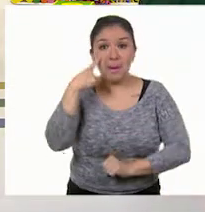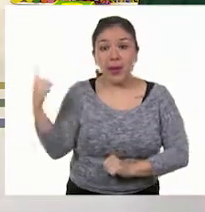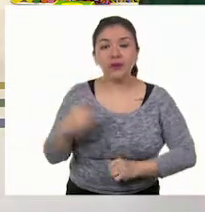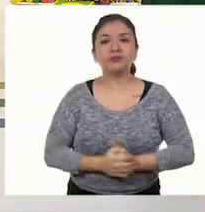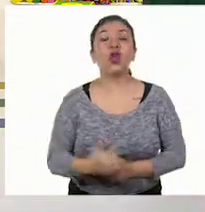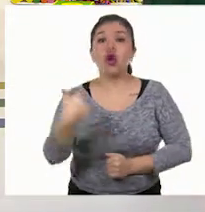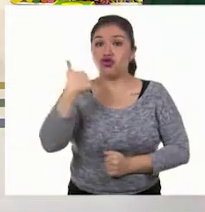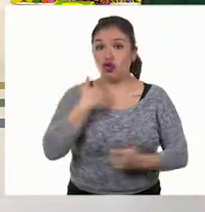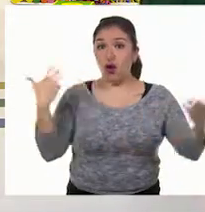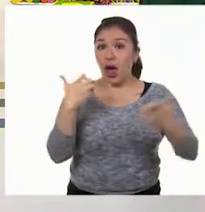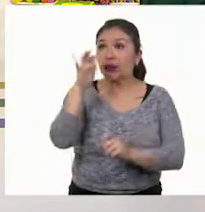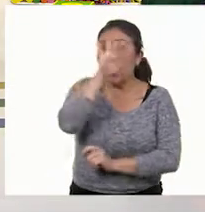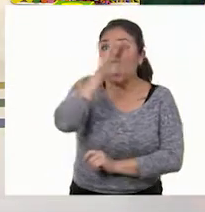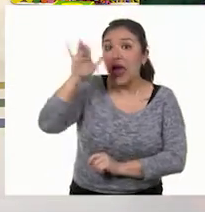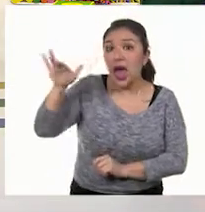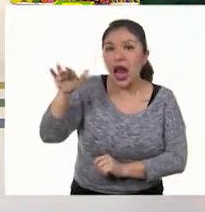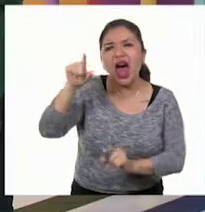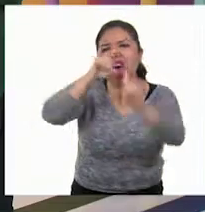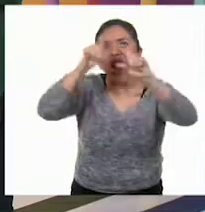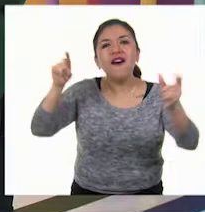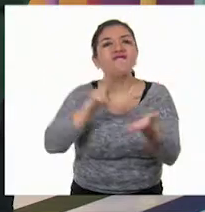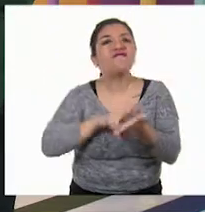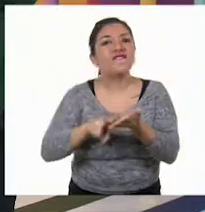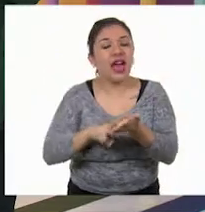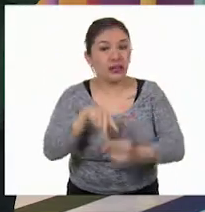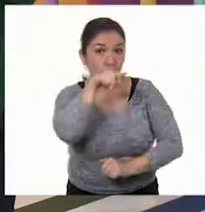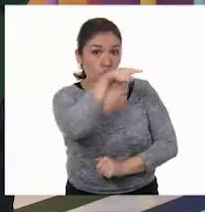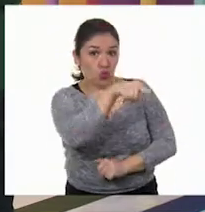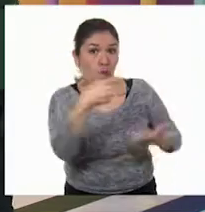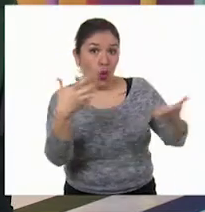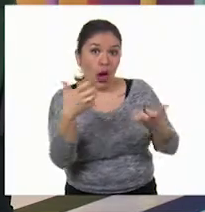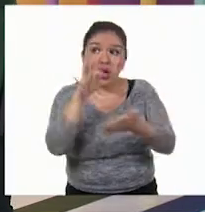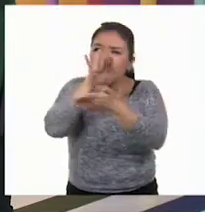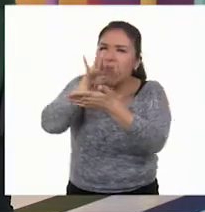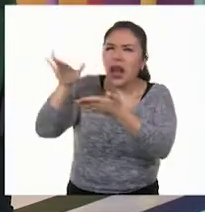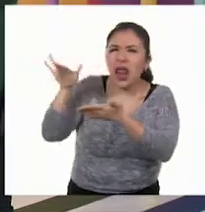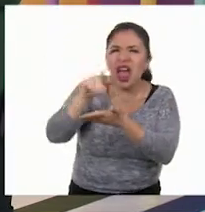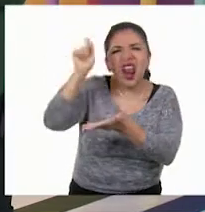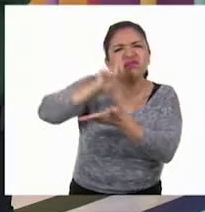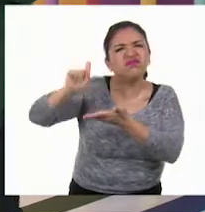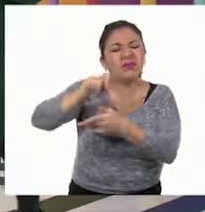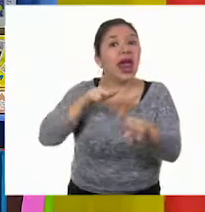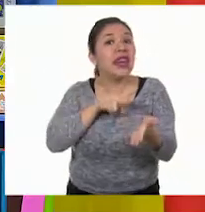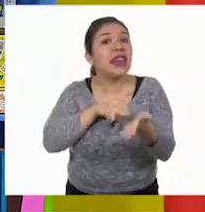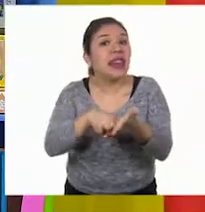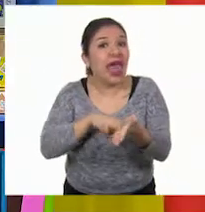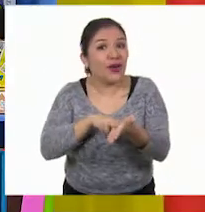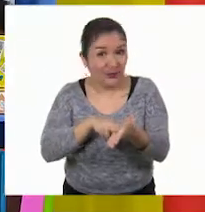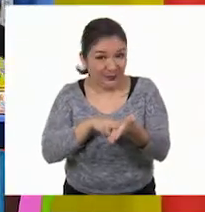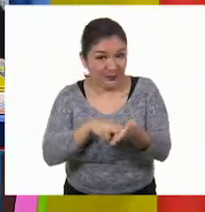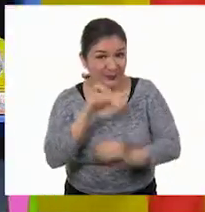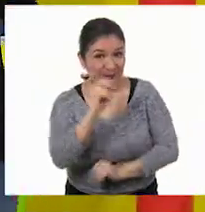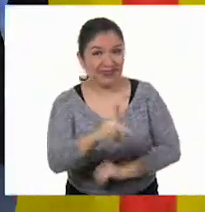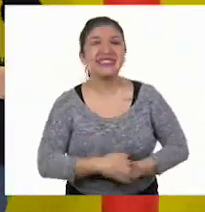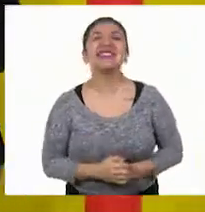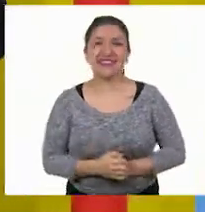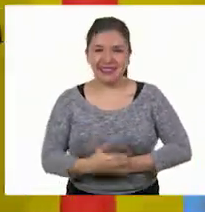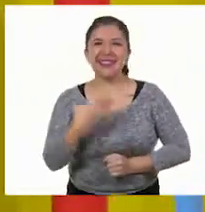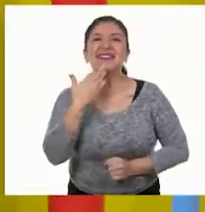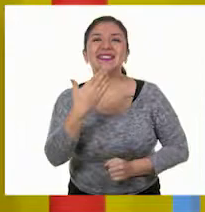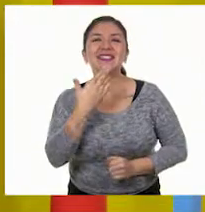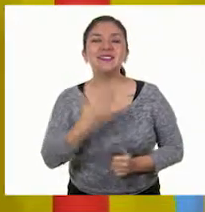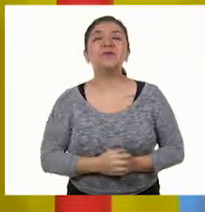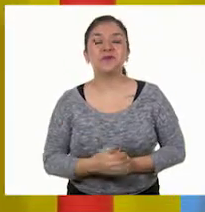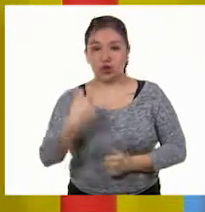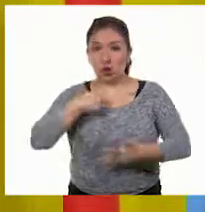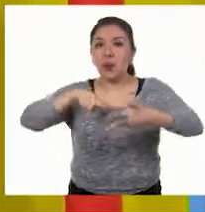Yo voy a leer la parte verde y tú vas a leer lo que está escrito en negro. ¿Estamos de acuerdo? Perfecto. Perfecto.